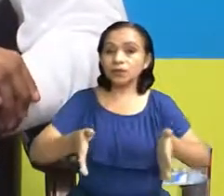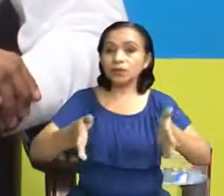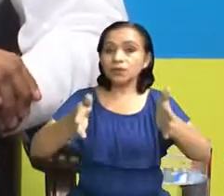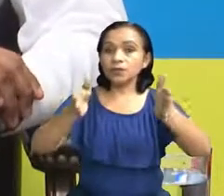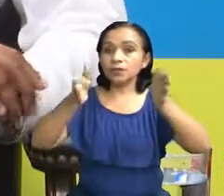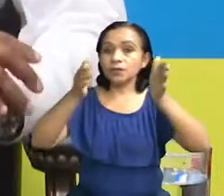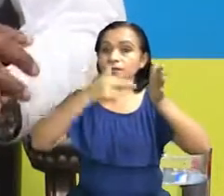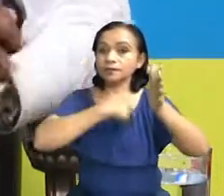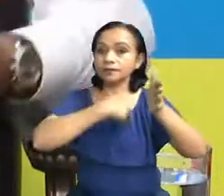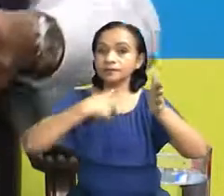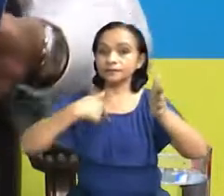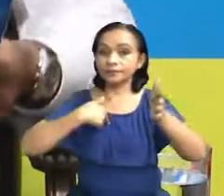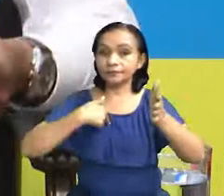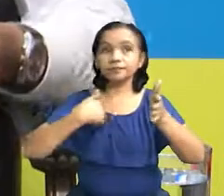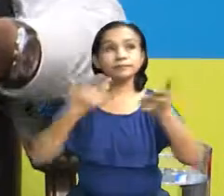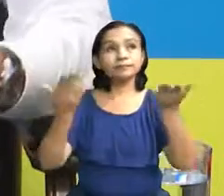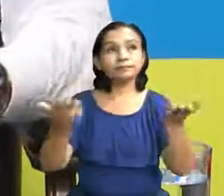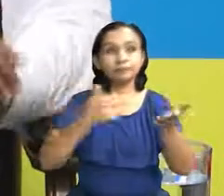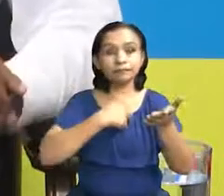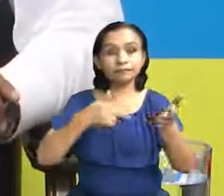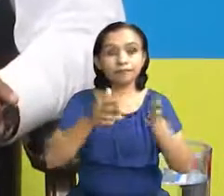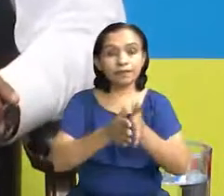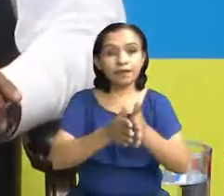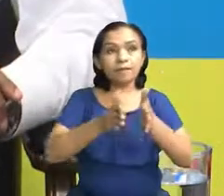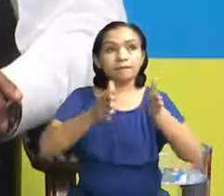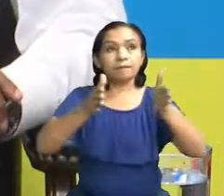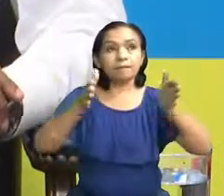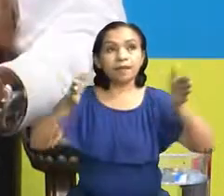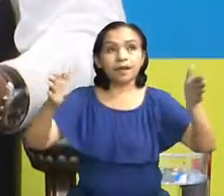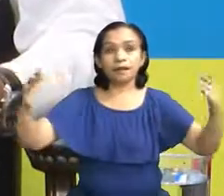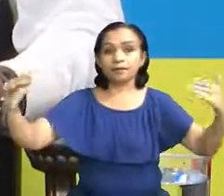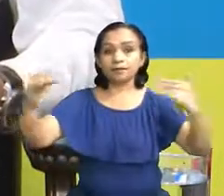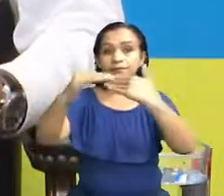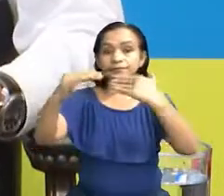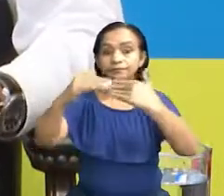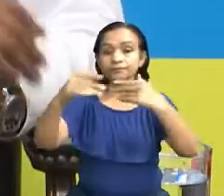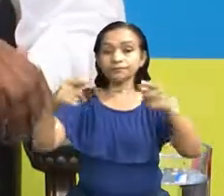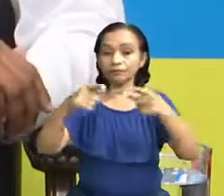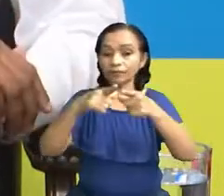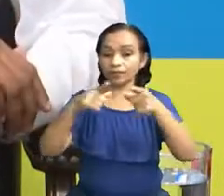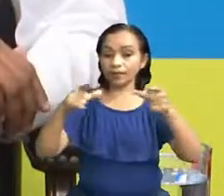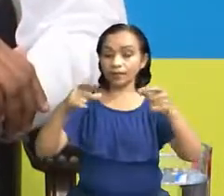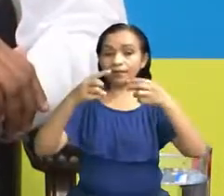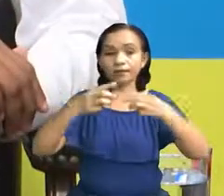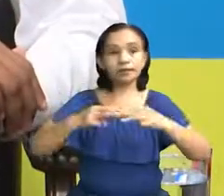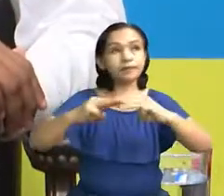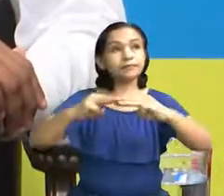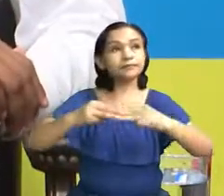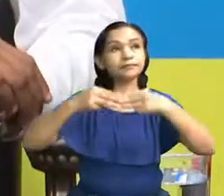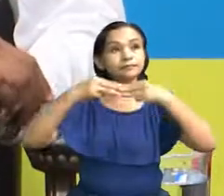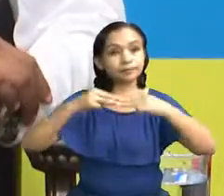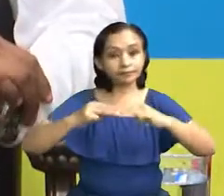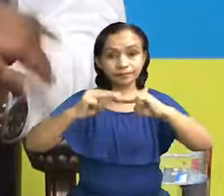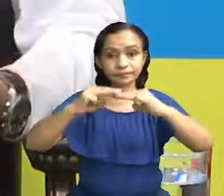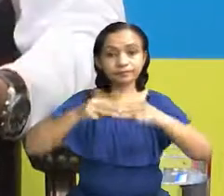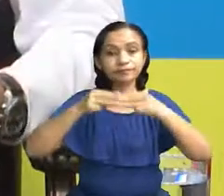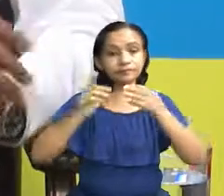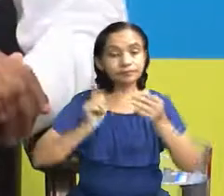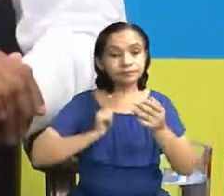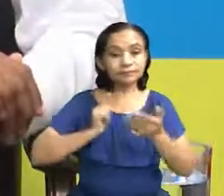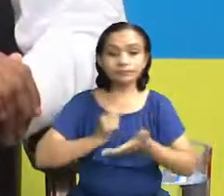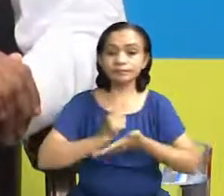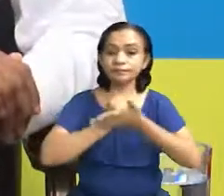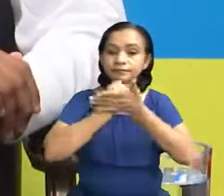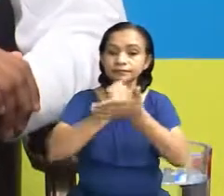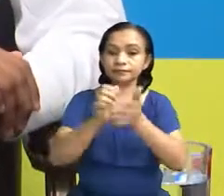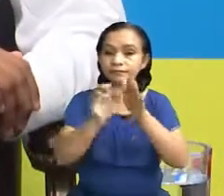que se construye, o que más bien se amplía, de Managua hacia Matiare, también va a beneficiar